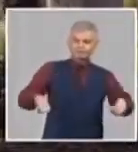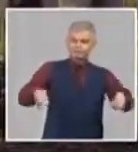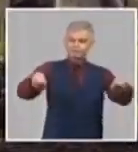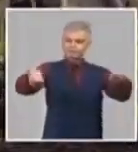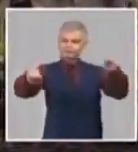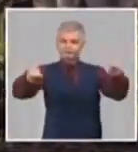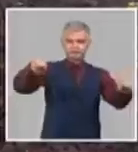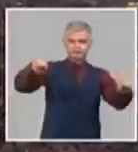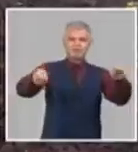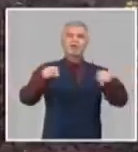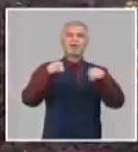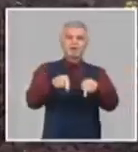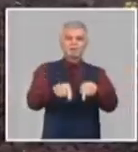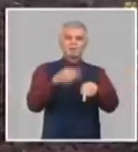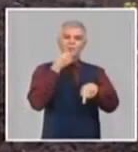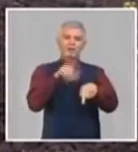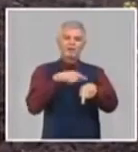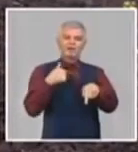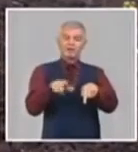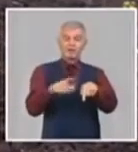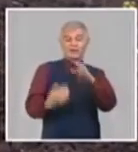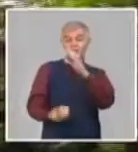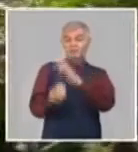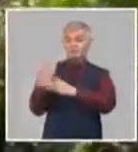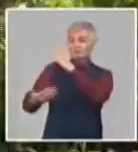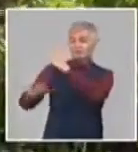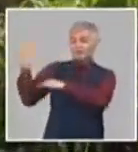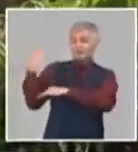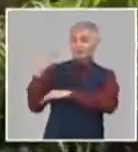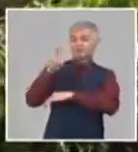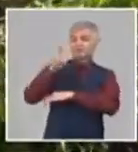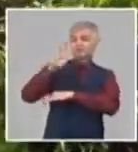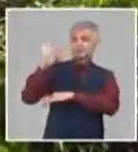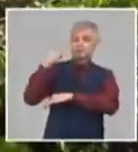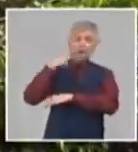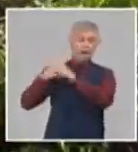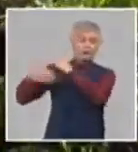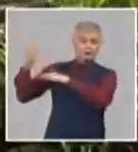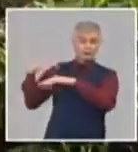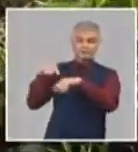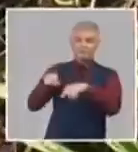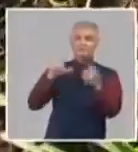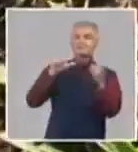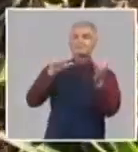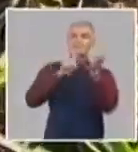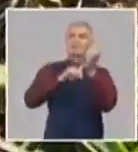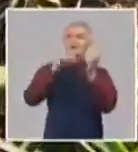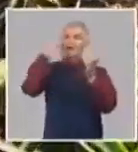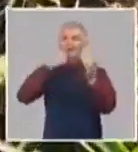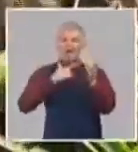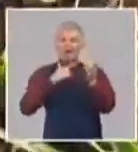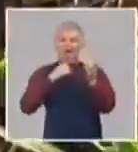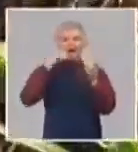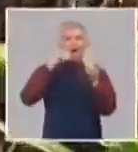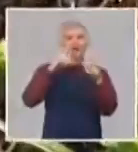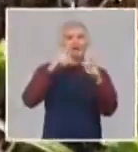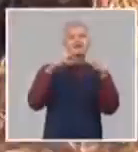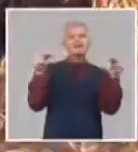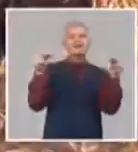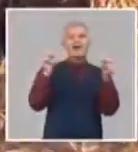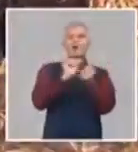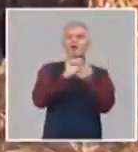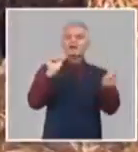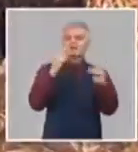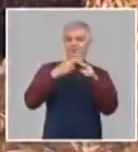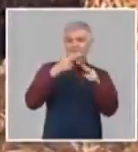habituales vestiduras. Rentable desde su fundación 38 años atrás, la Cooperativa de Producción Agropecuaria Nicaragua Libre de